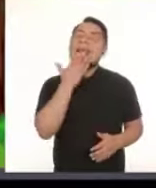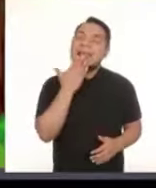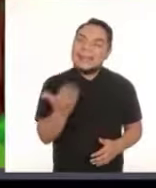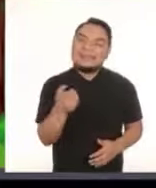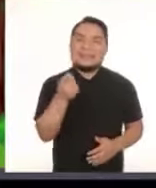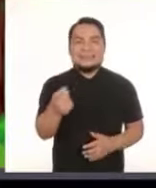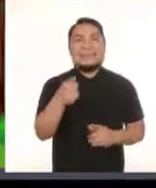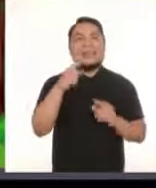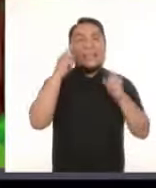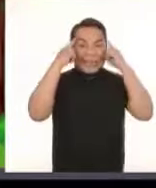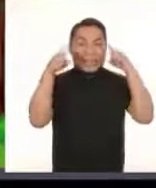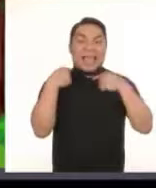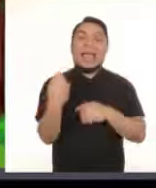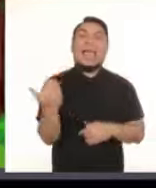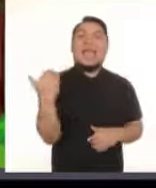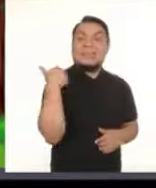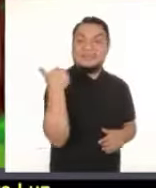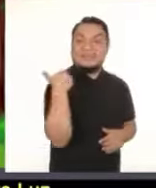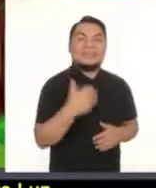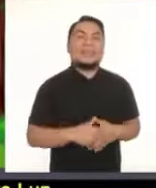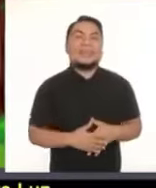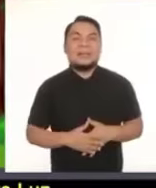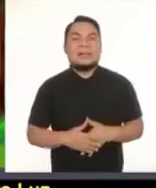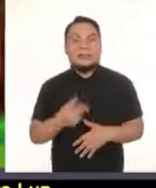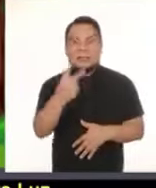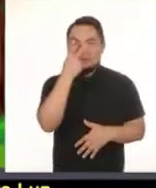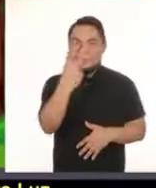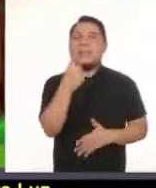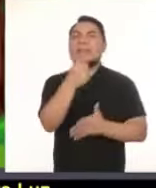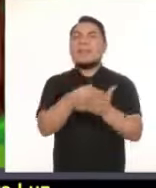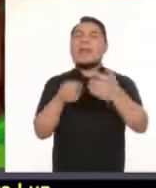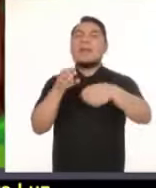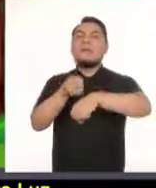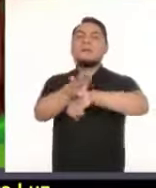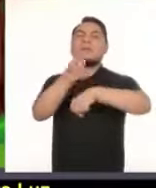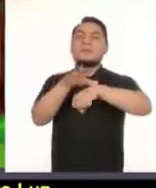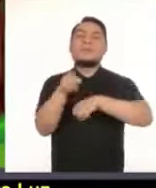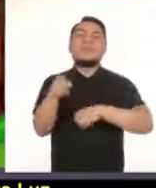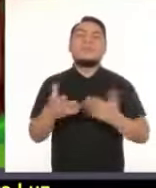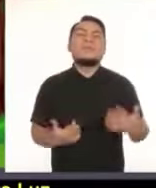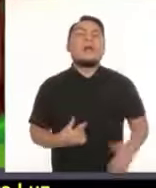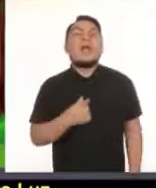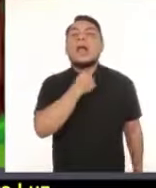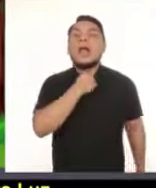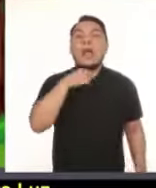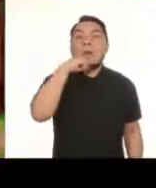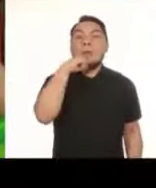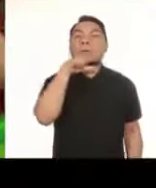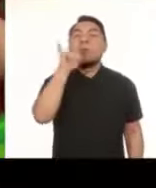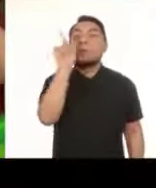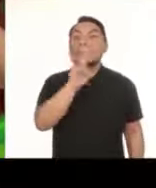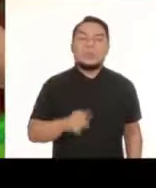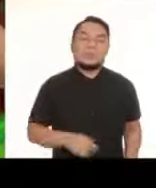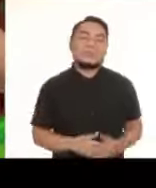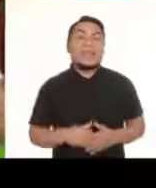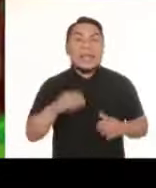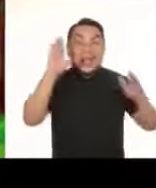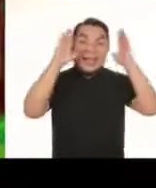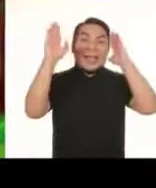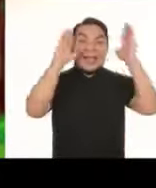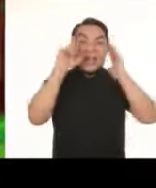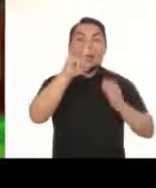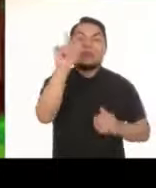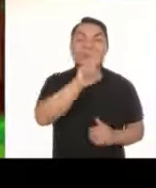Gracias, Tito, por el aviso. Veamos qué consejos nos trae la abuelita Luz. ¡Hola,